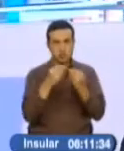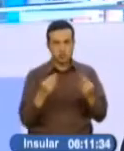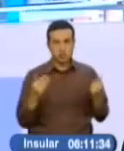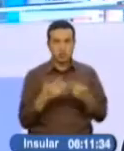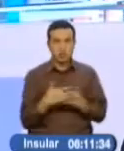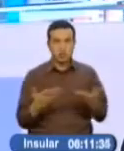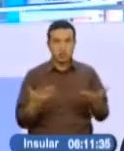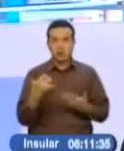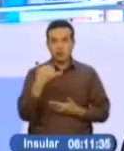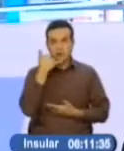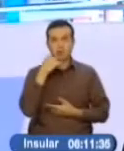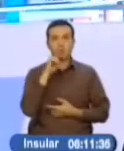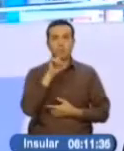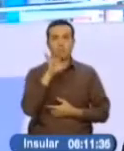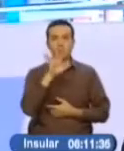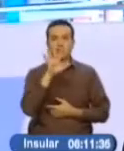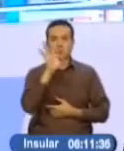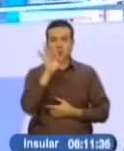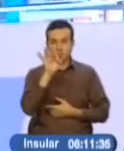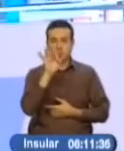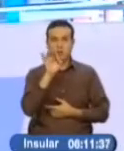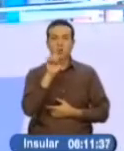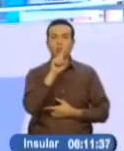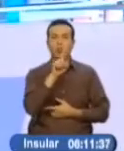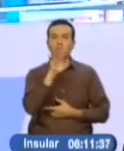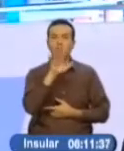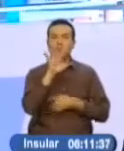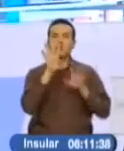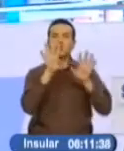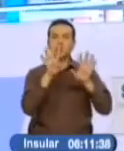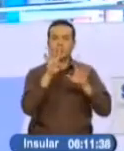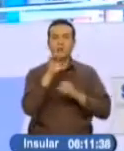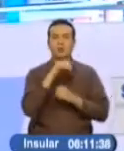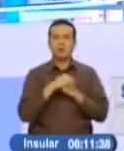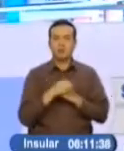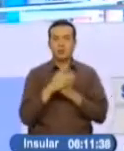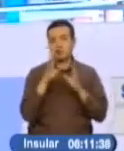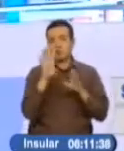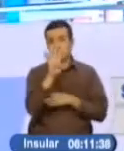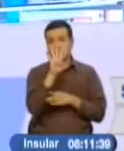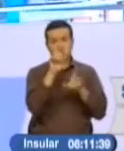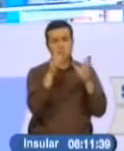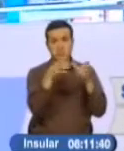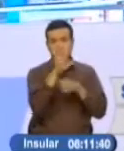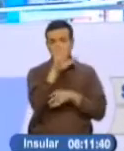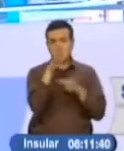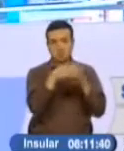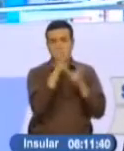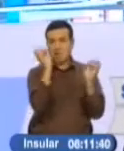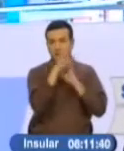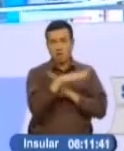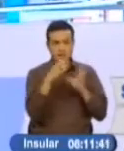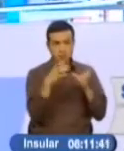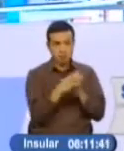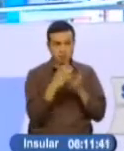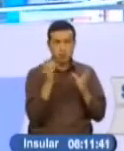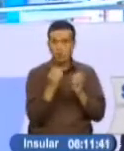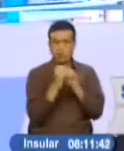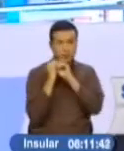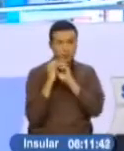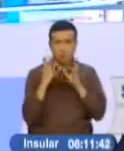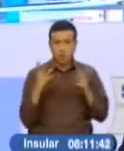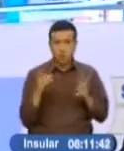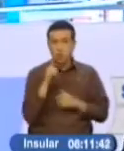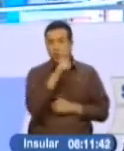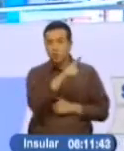problemas. Llámenos al 159, constituya su propio comité de usuario con 5 vecinos, no le cuesta un centavo, no tiene ninguna obligación,